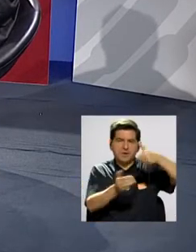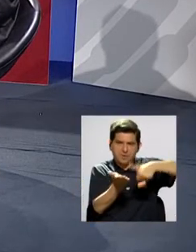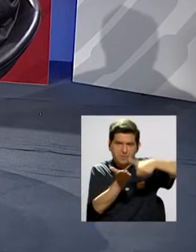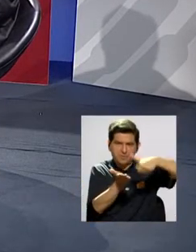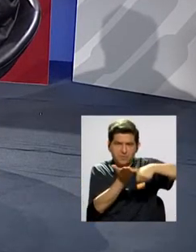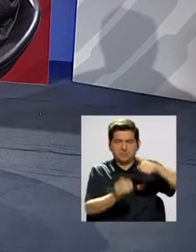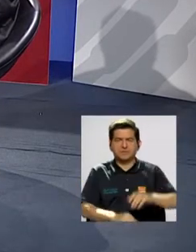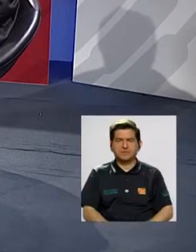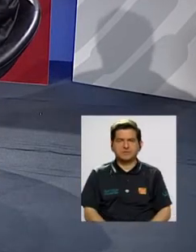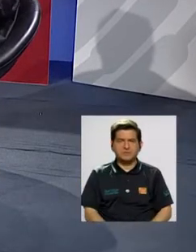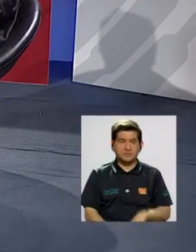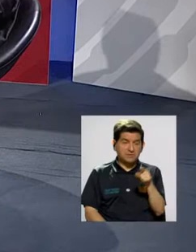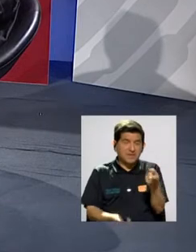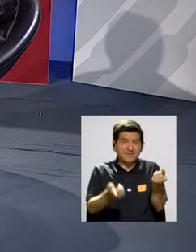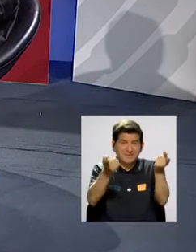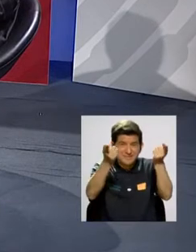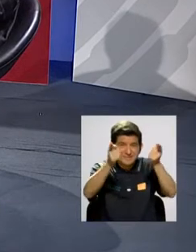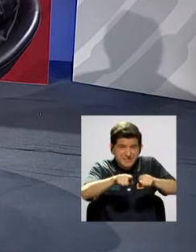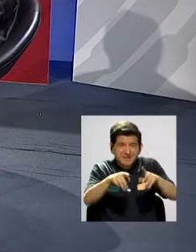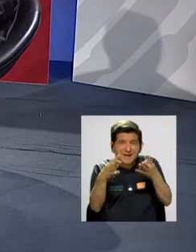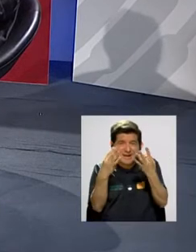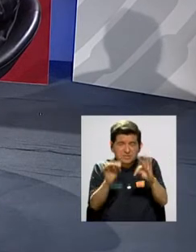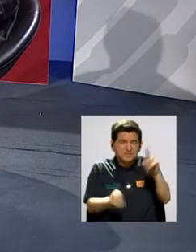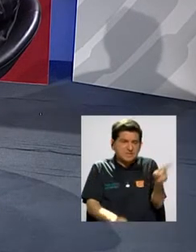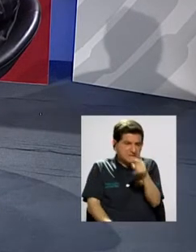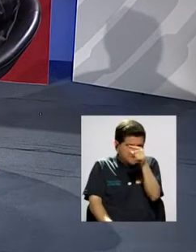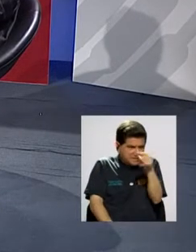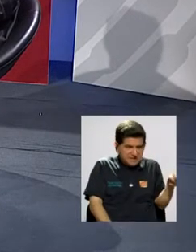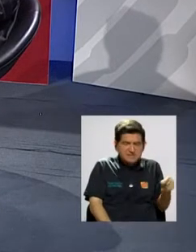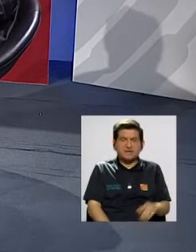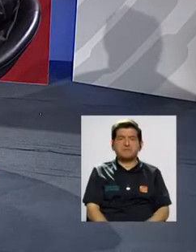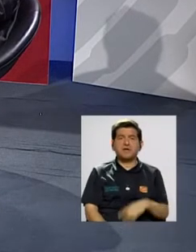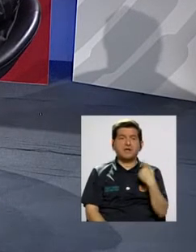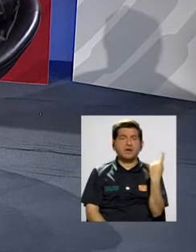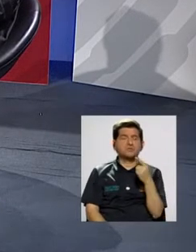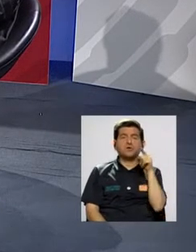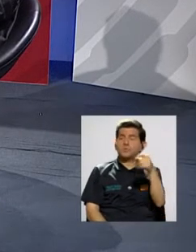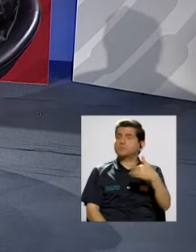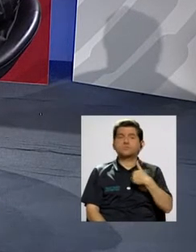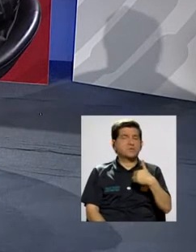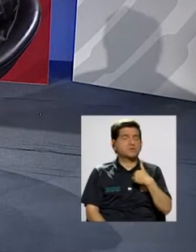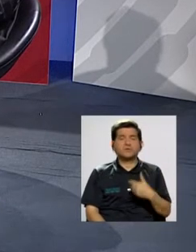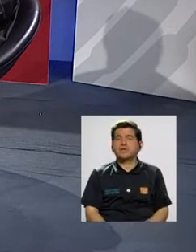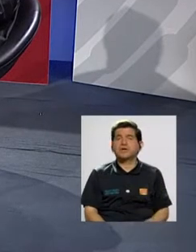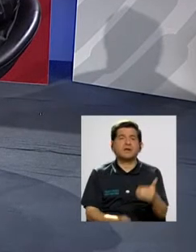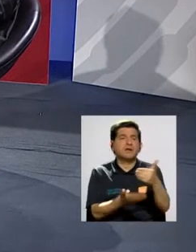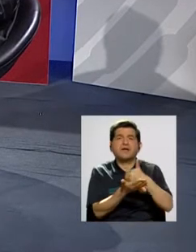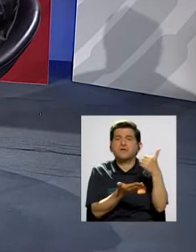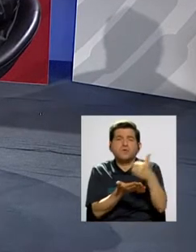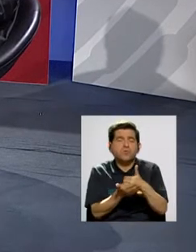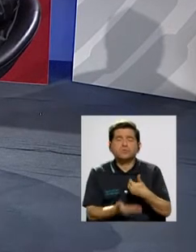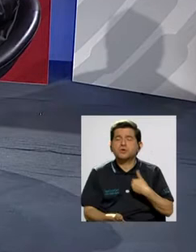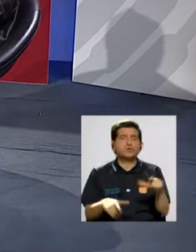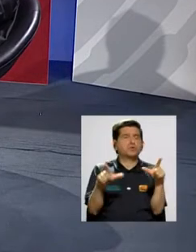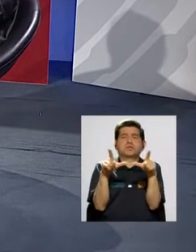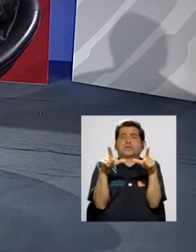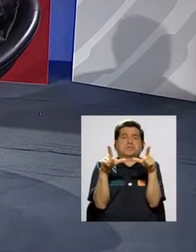estuvimos. Que se haga, ¿verdad?, una descalificación solo porque usted carece de recursos, no tiene